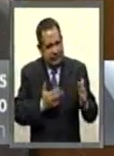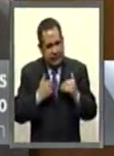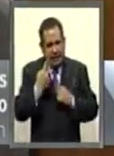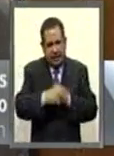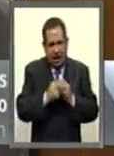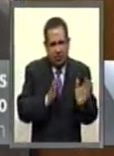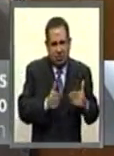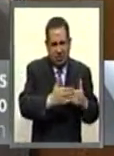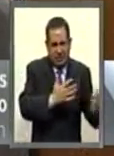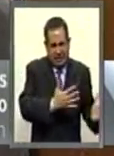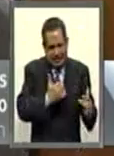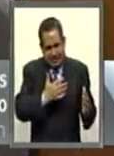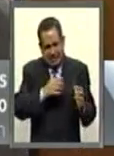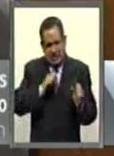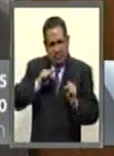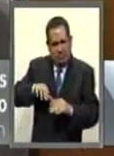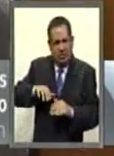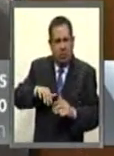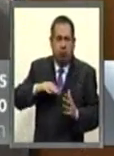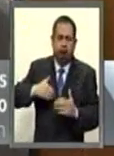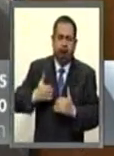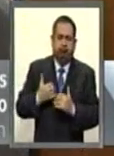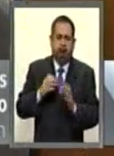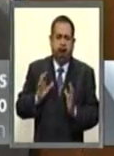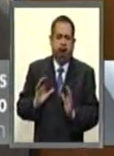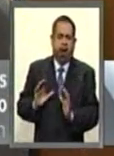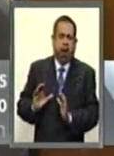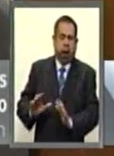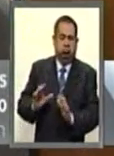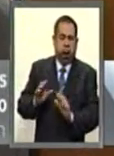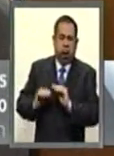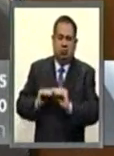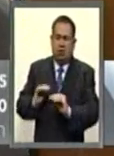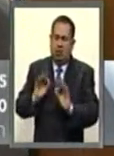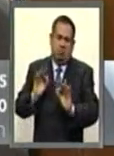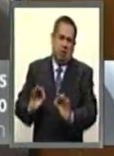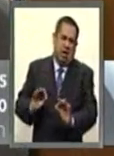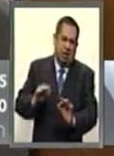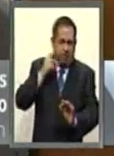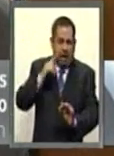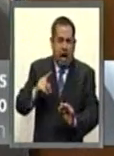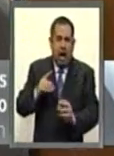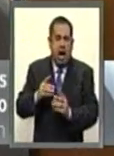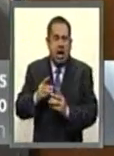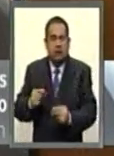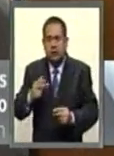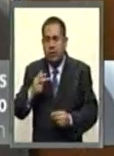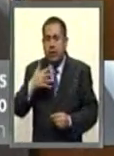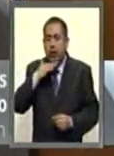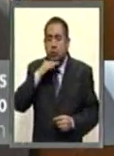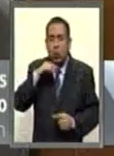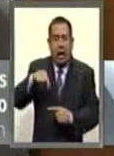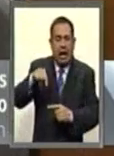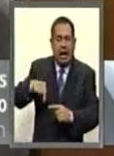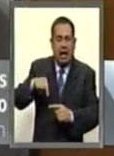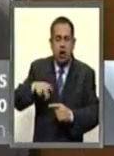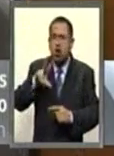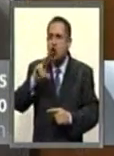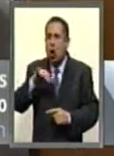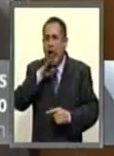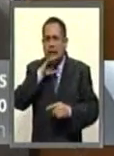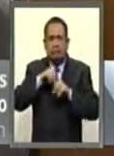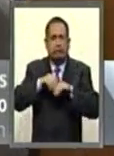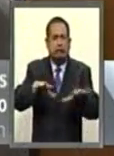los televisores en desecho y que pueda servir para que esa basura electrónica no